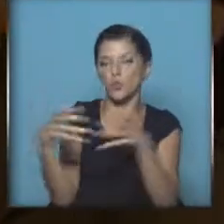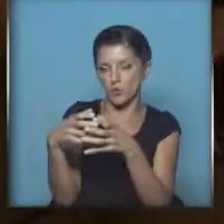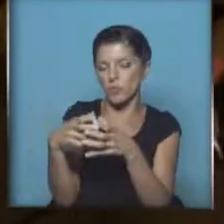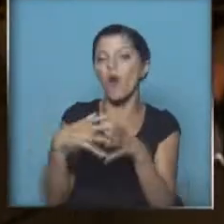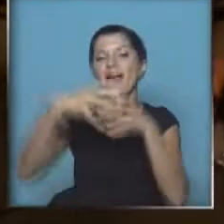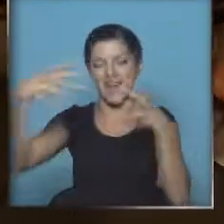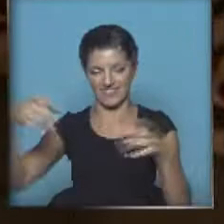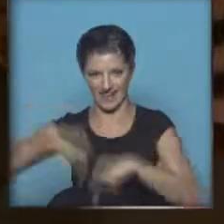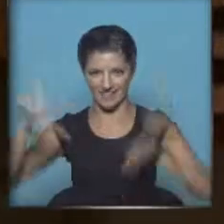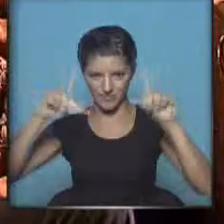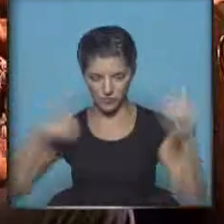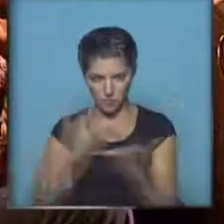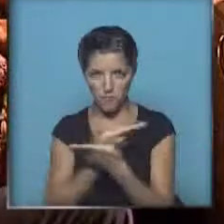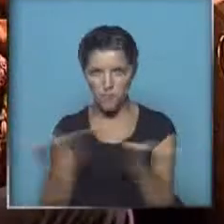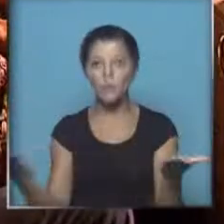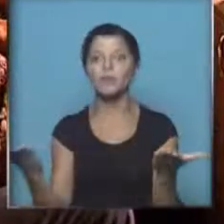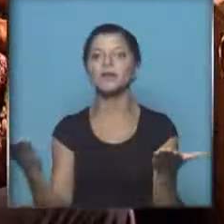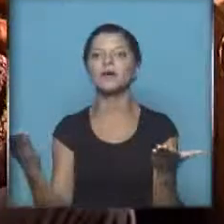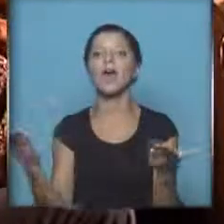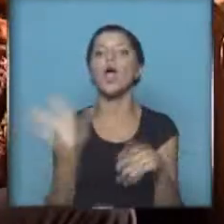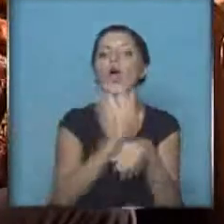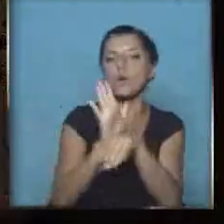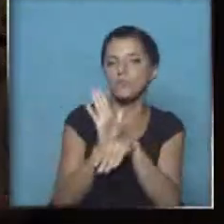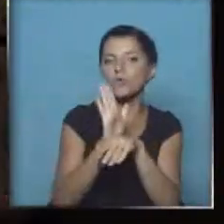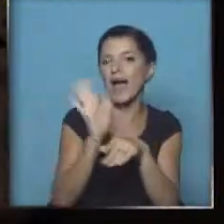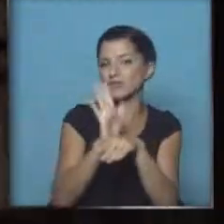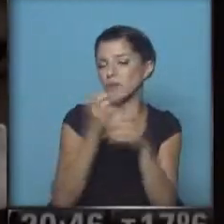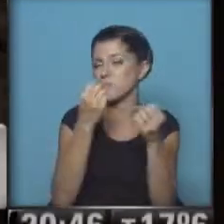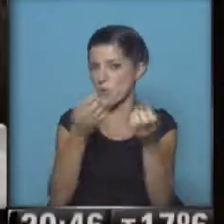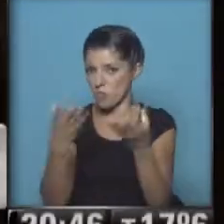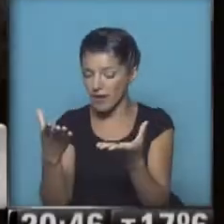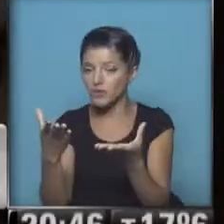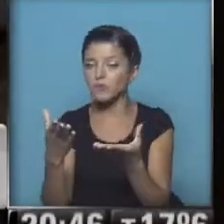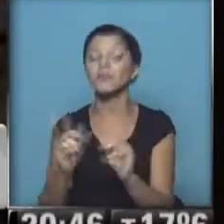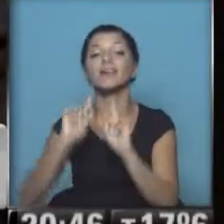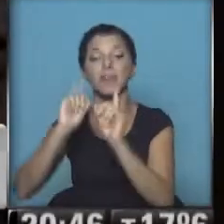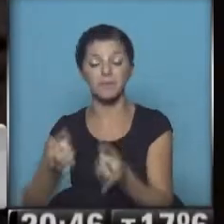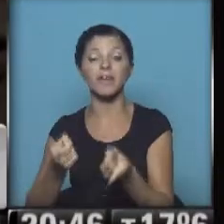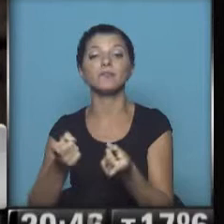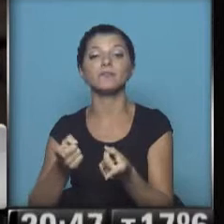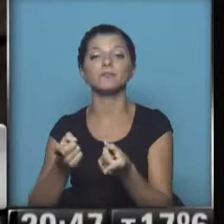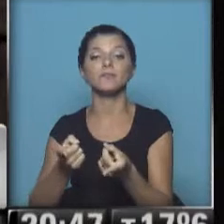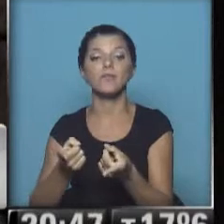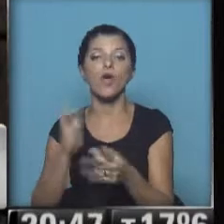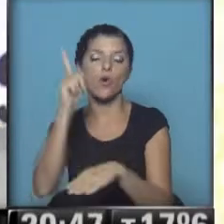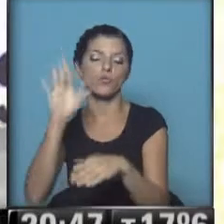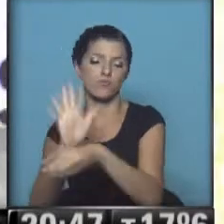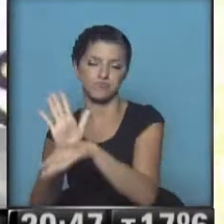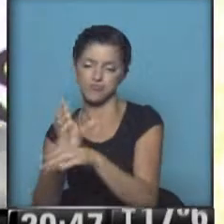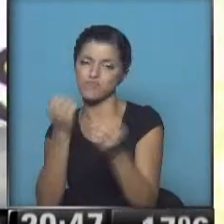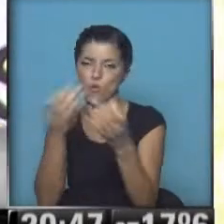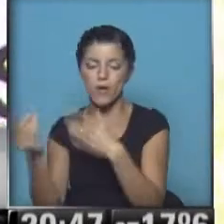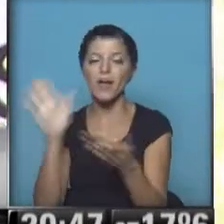la televisión pública, con un elenco de actores geniales y con una obra extraordinaria que atraviesa